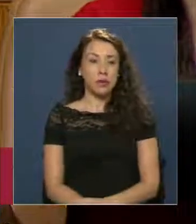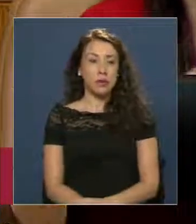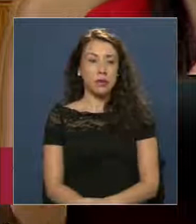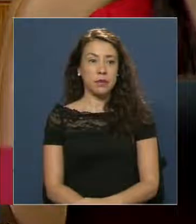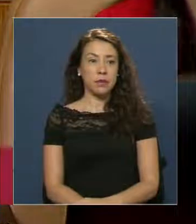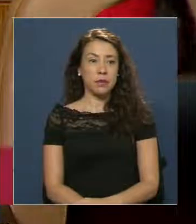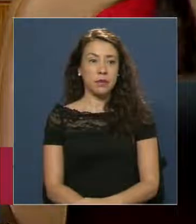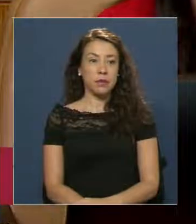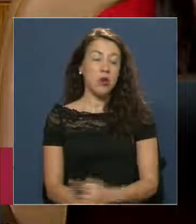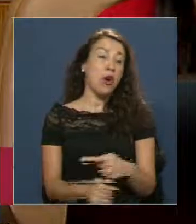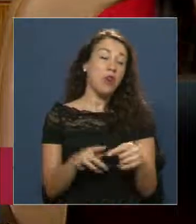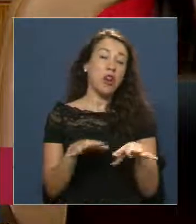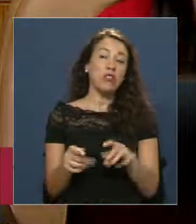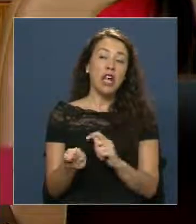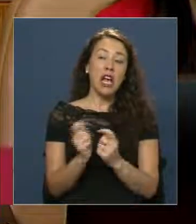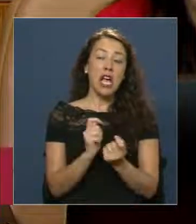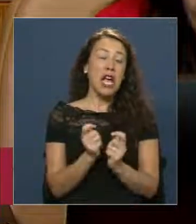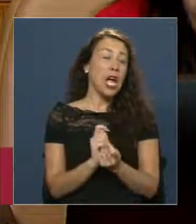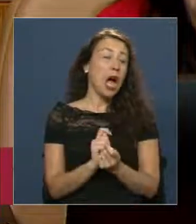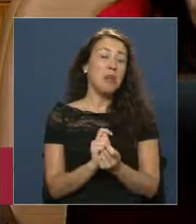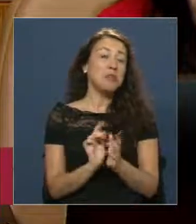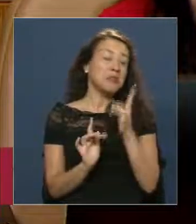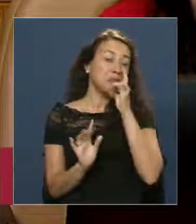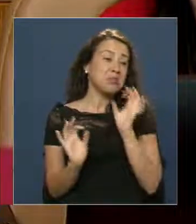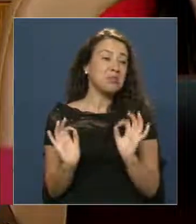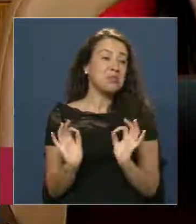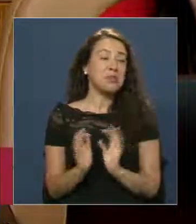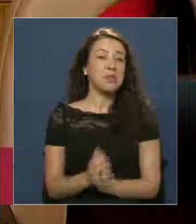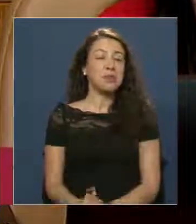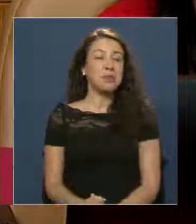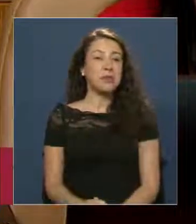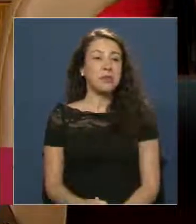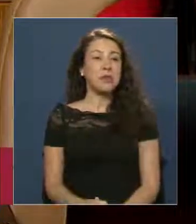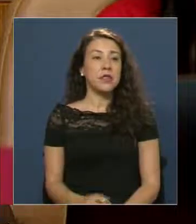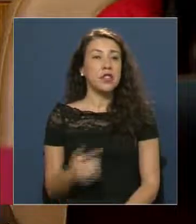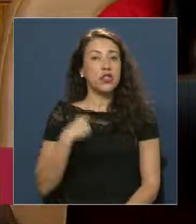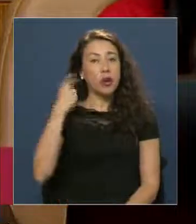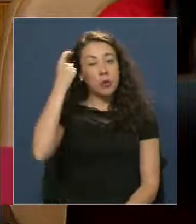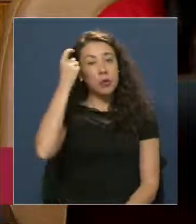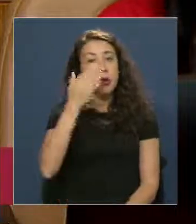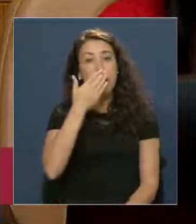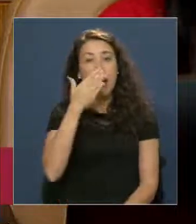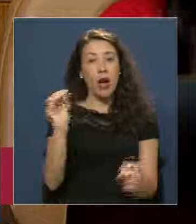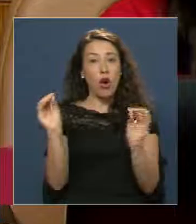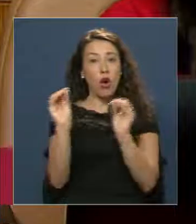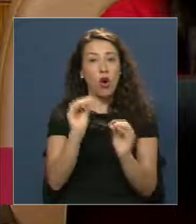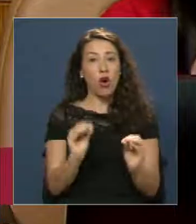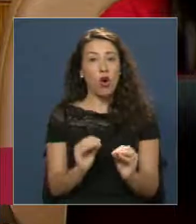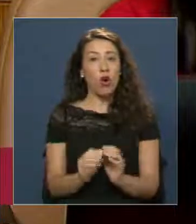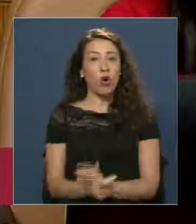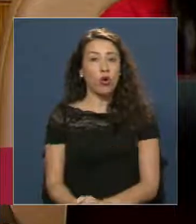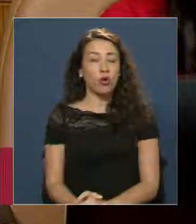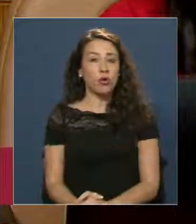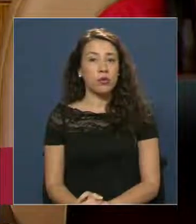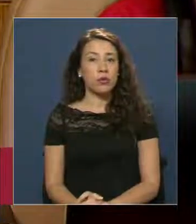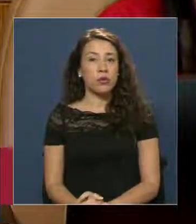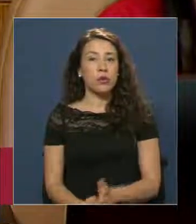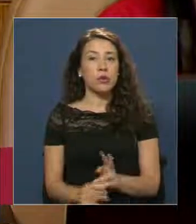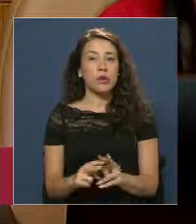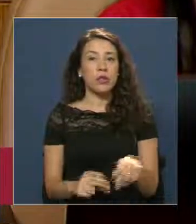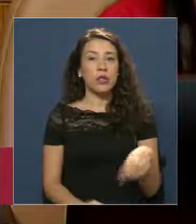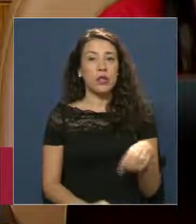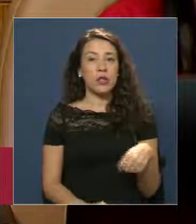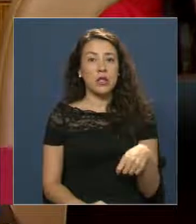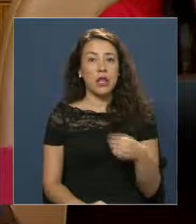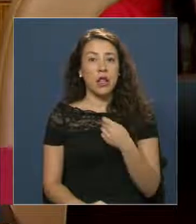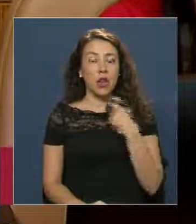El resto son cambios formales, querido diputado. Yo creo que se mejoró en esta vez lo que hizo el Senado,